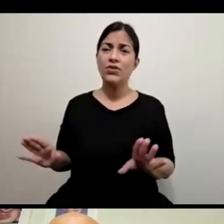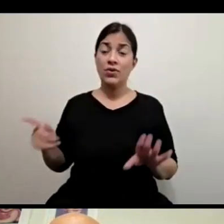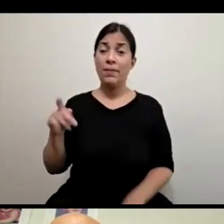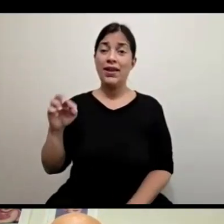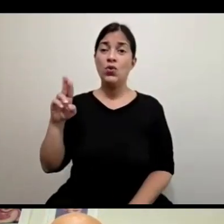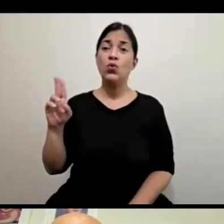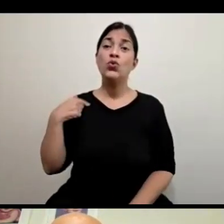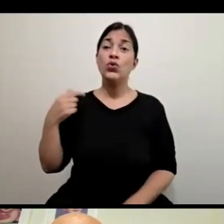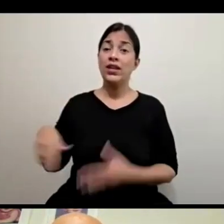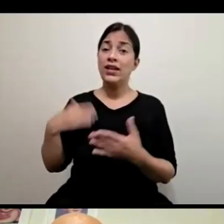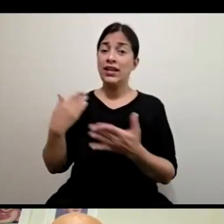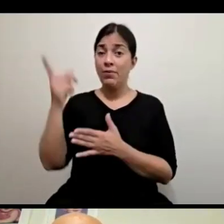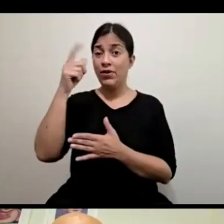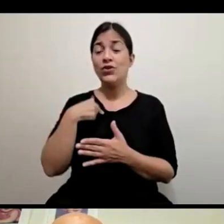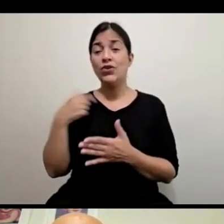porque yo diseñé